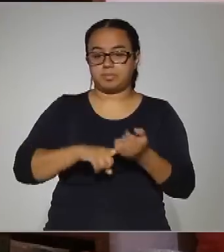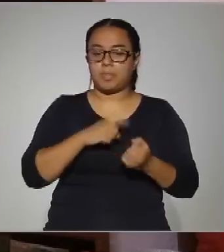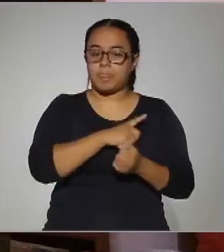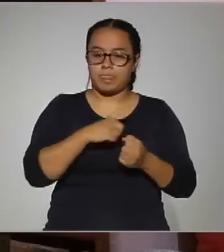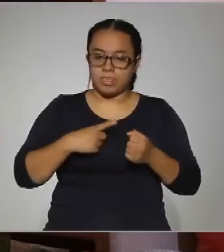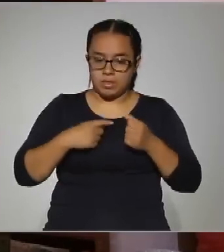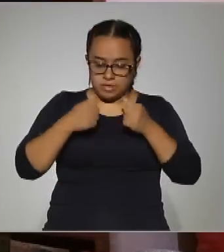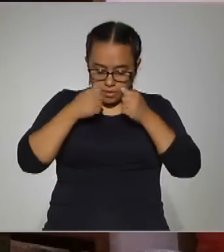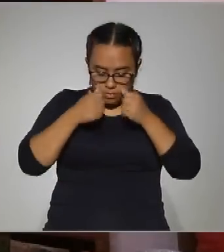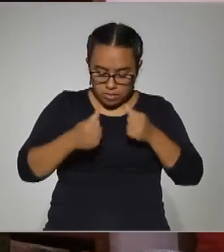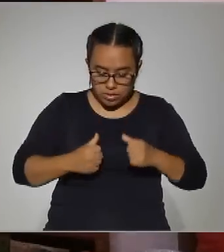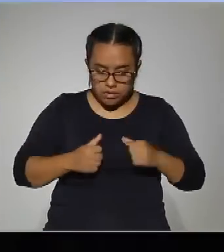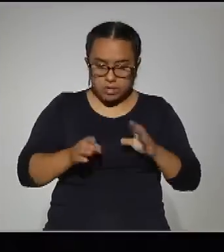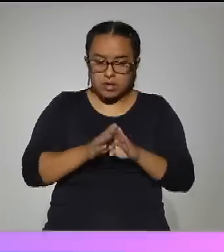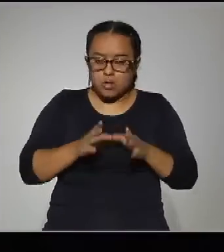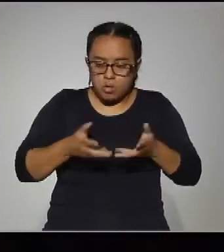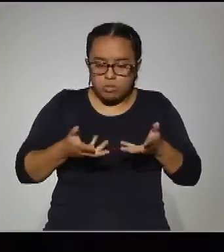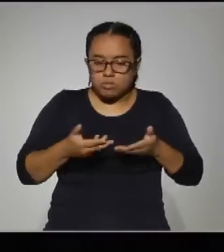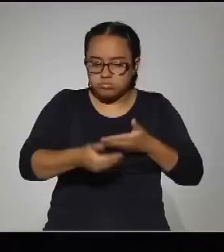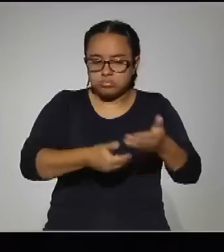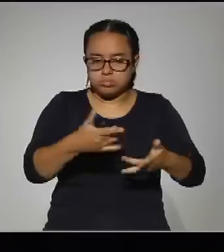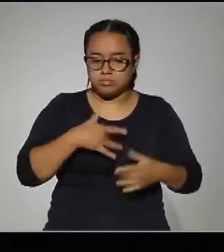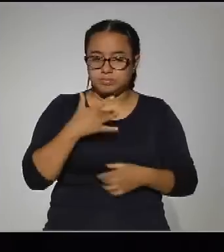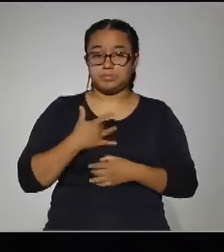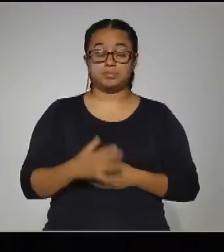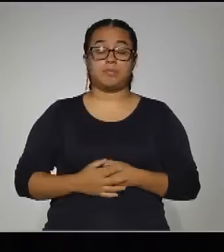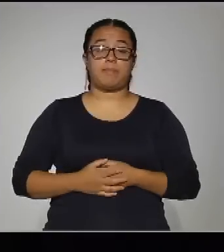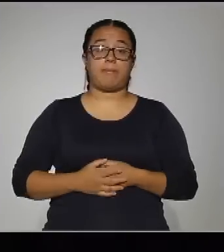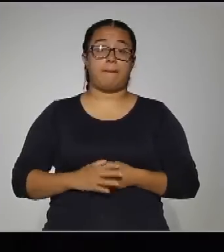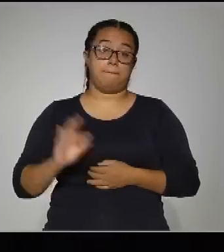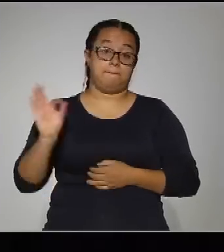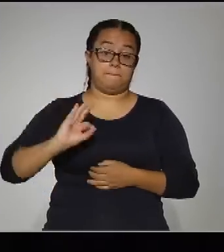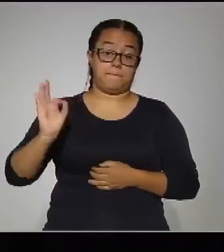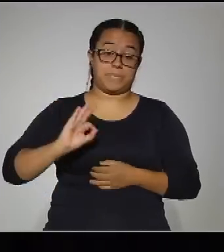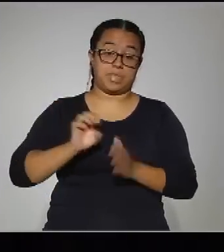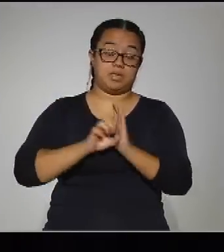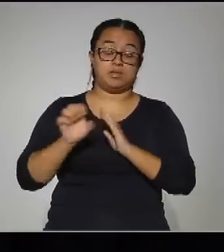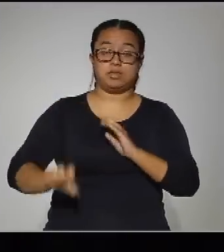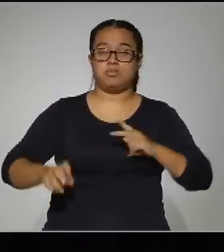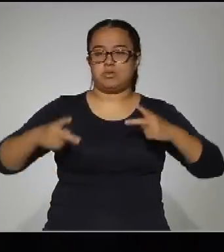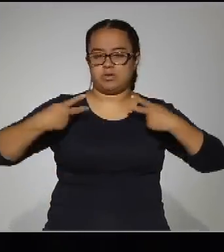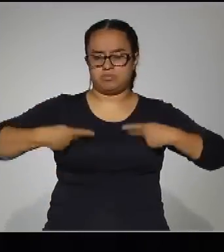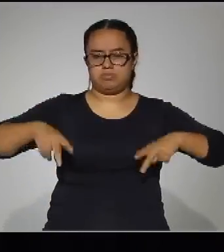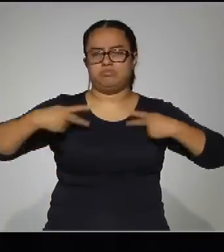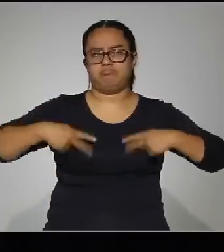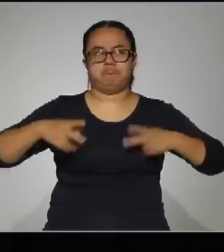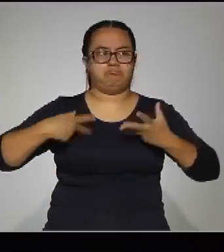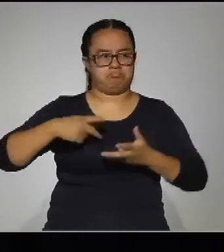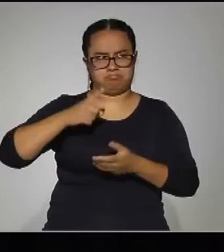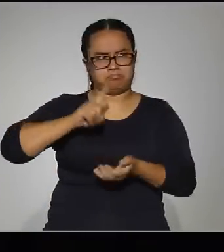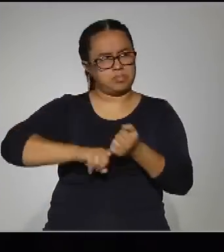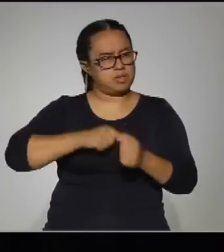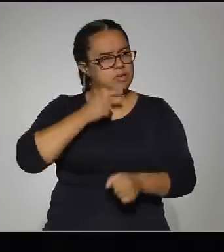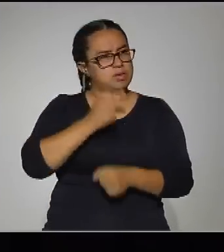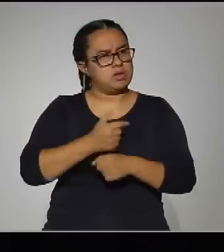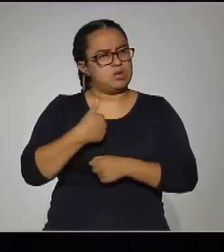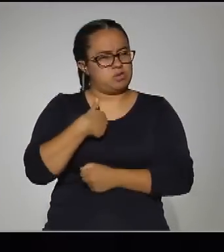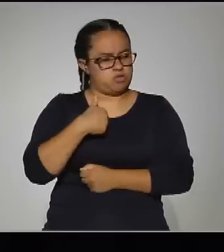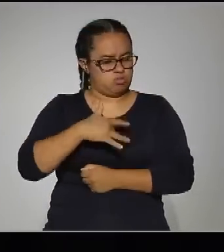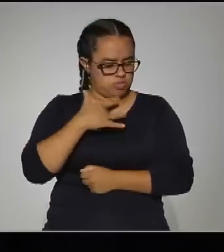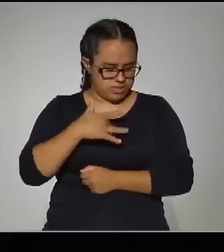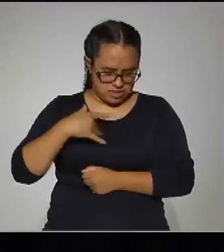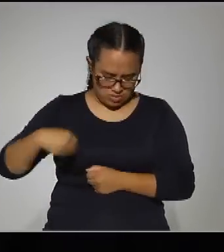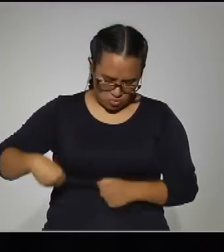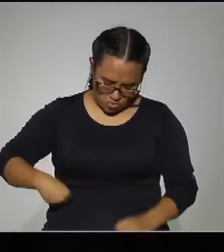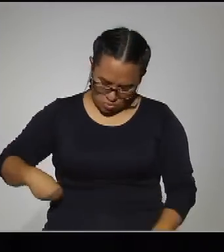ver hacia dónde se dirige, ¿no? Cuando es posible que un sujeto identifique primero, decir, bueno, tengo la culpa de tal